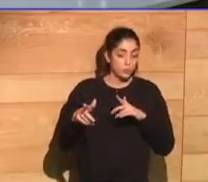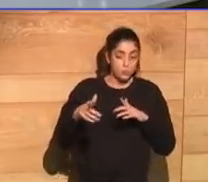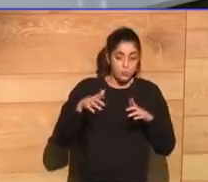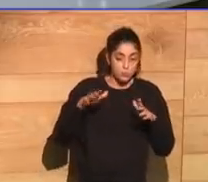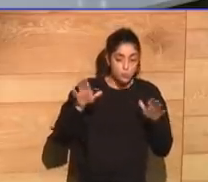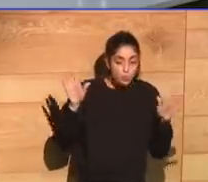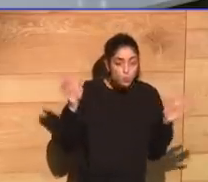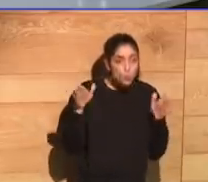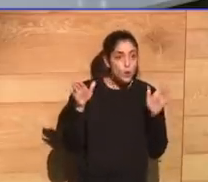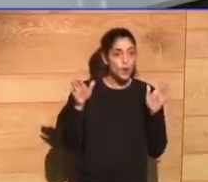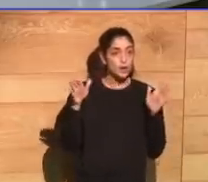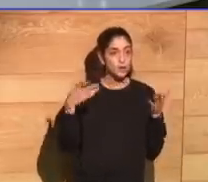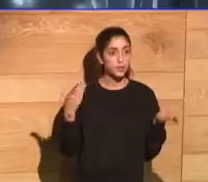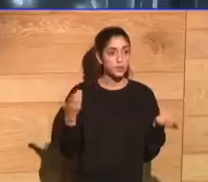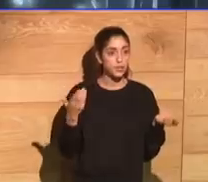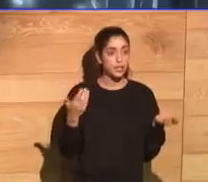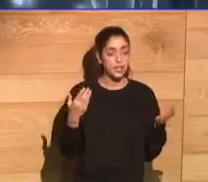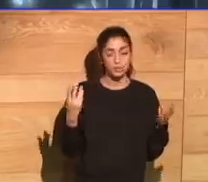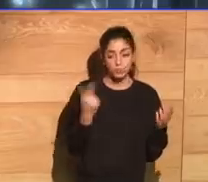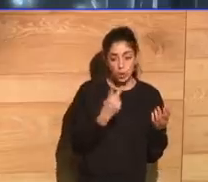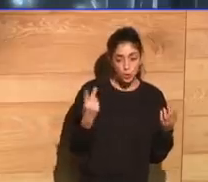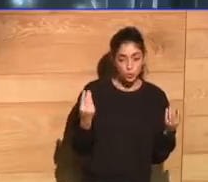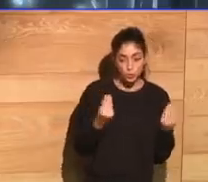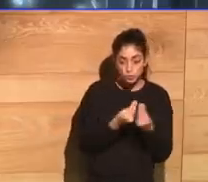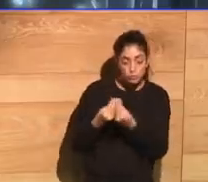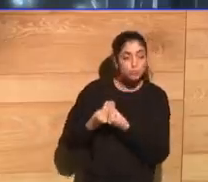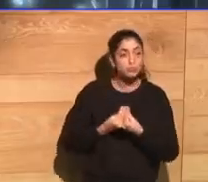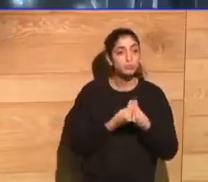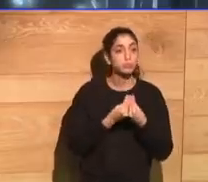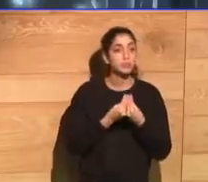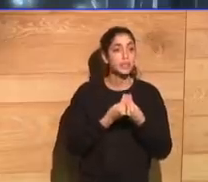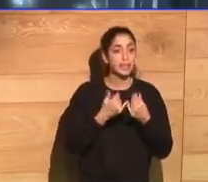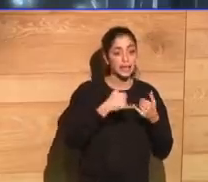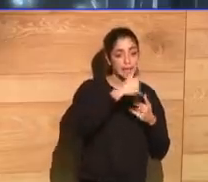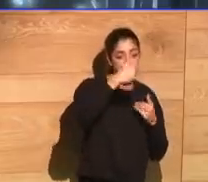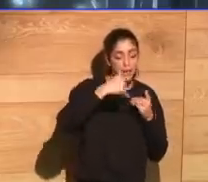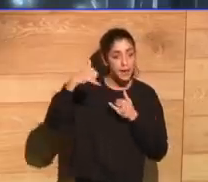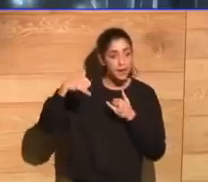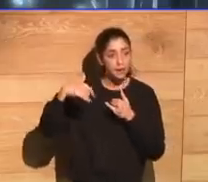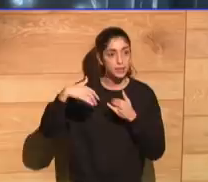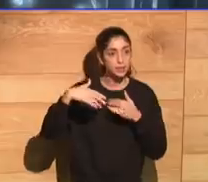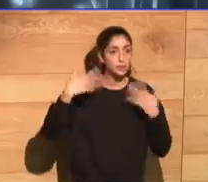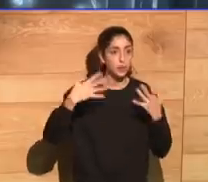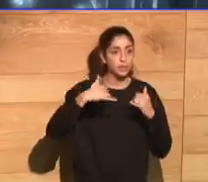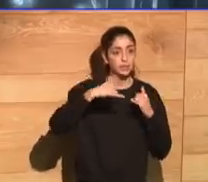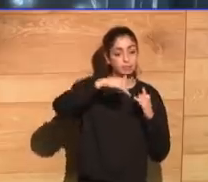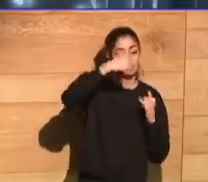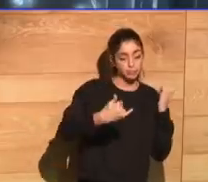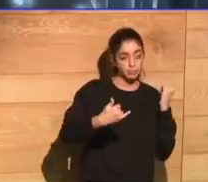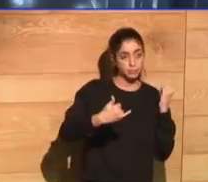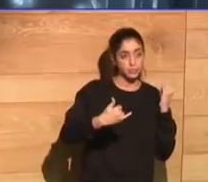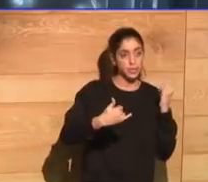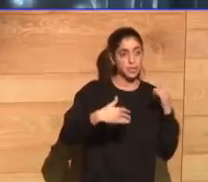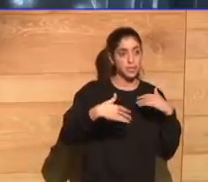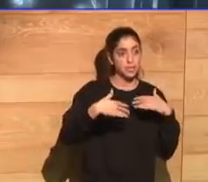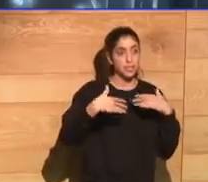están colgando ambos, Margot y Christopher, de las poleas, una de las poleas se rompe. Y entonces